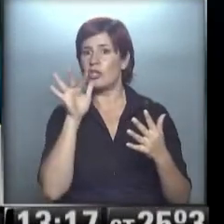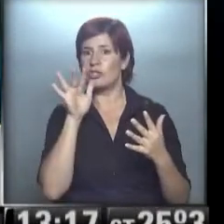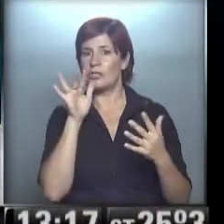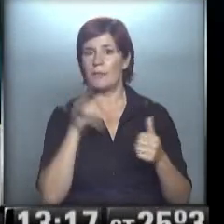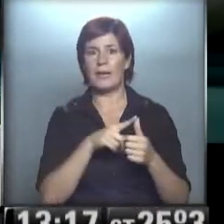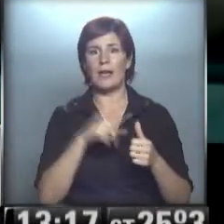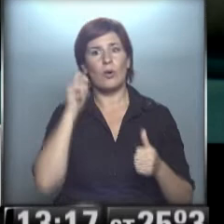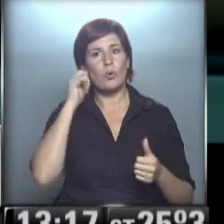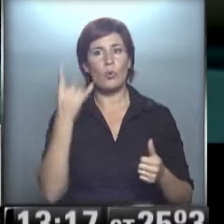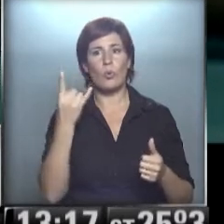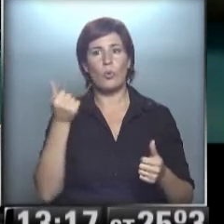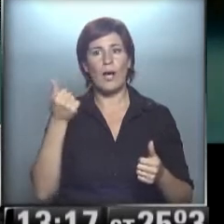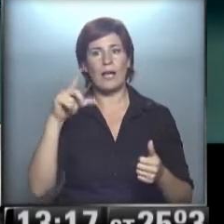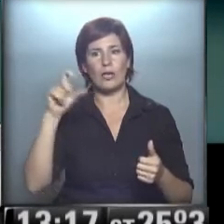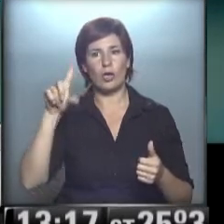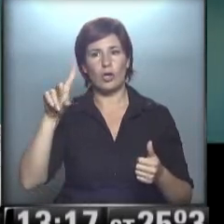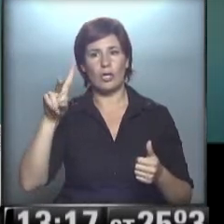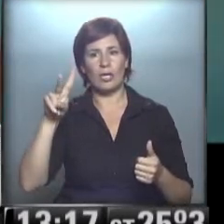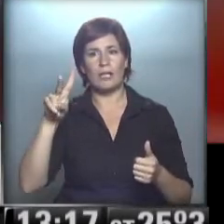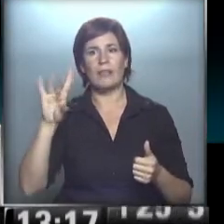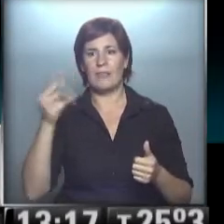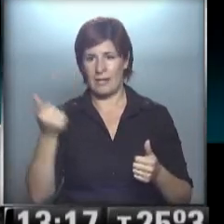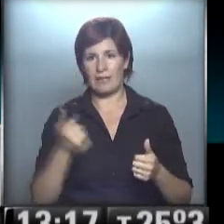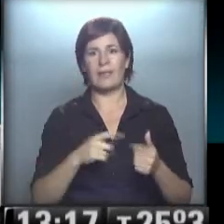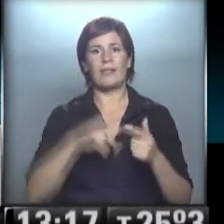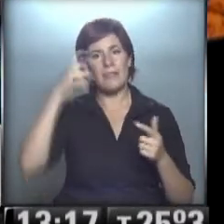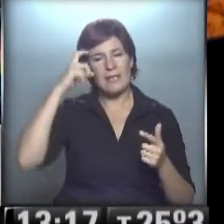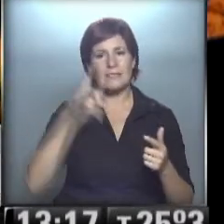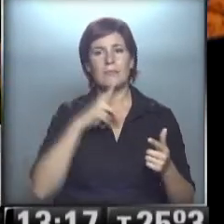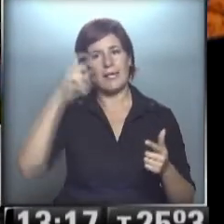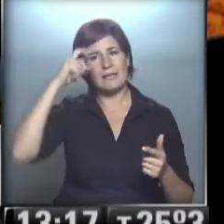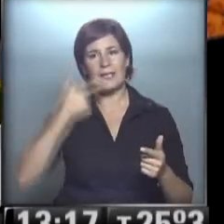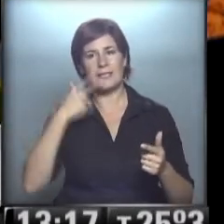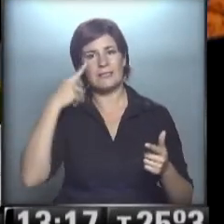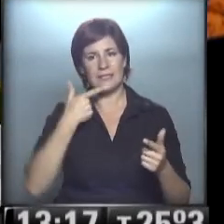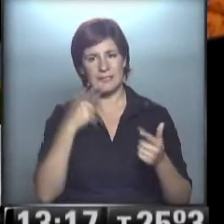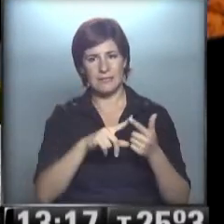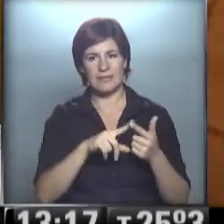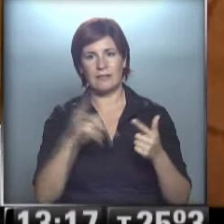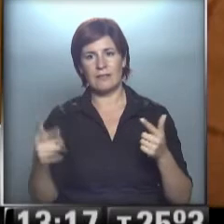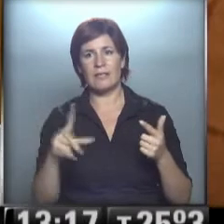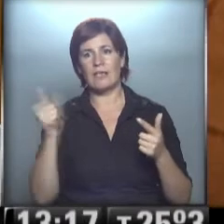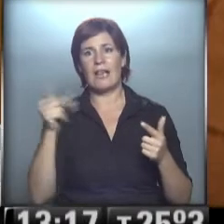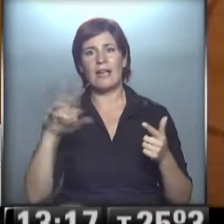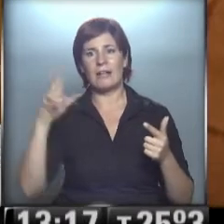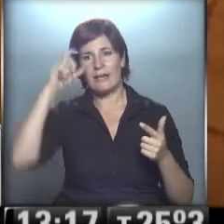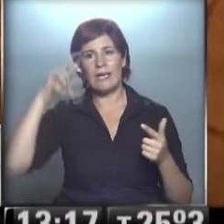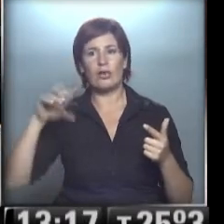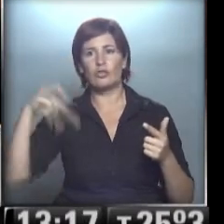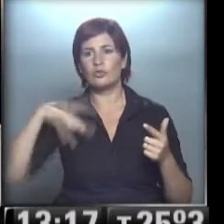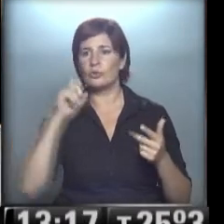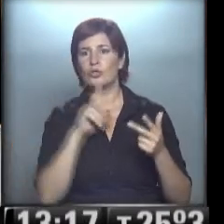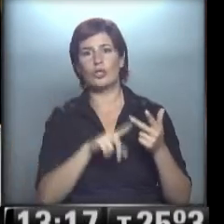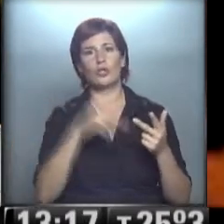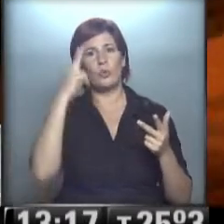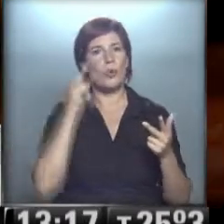Guacolda, 10 nominaciones para Tesis sobre un homicidio, La Reconstrucción tiene 9, Corazón de